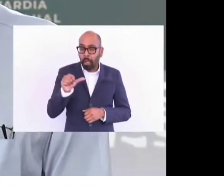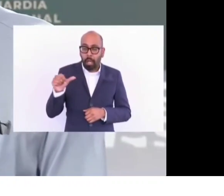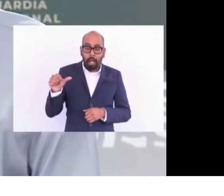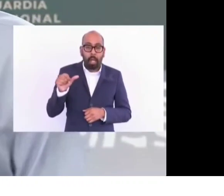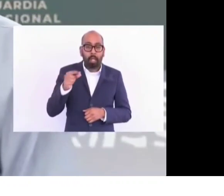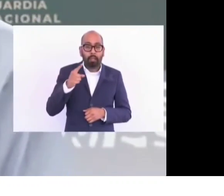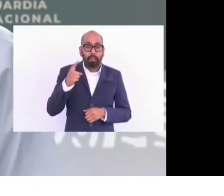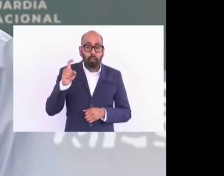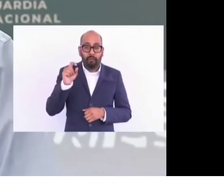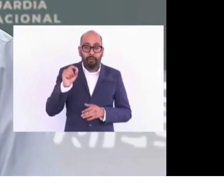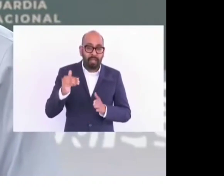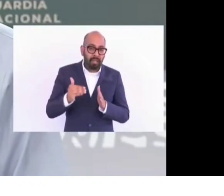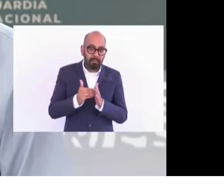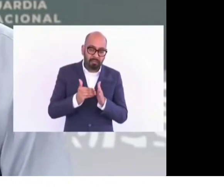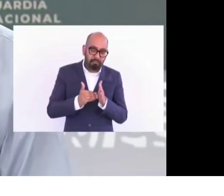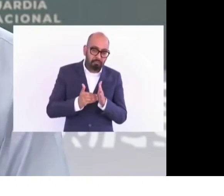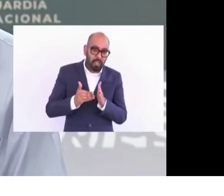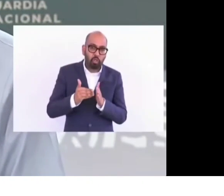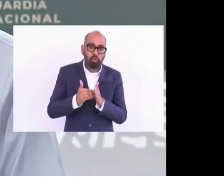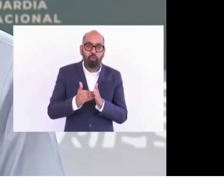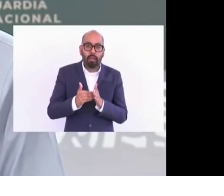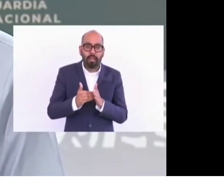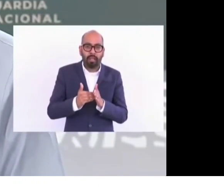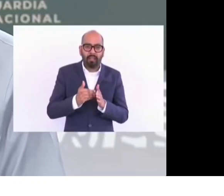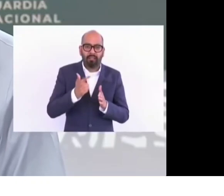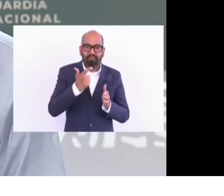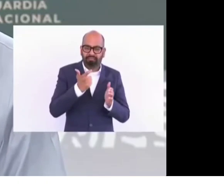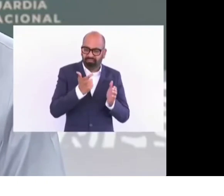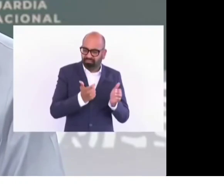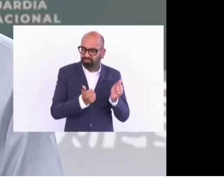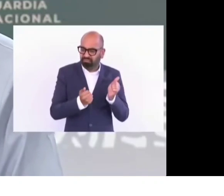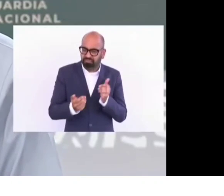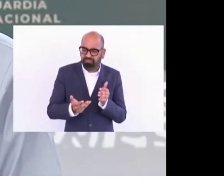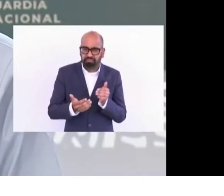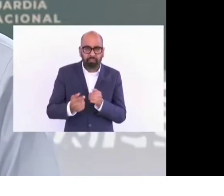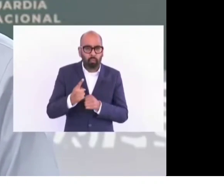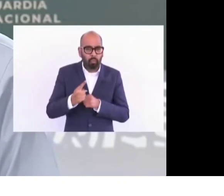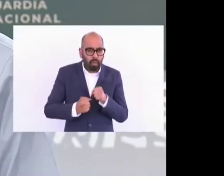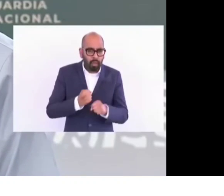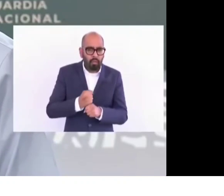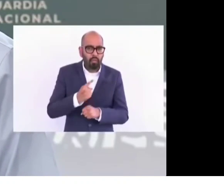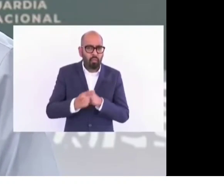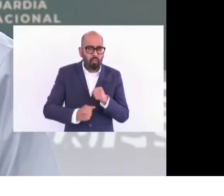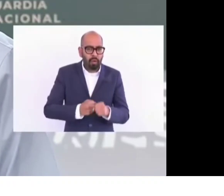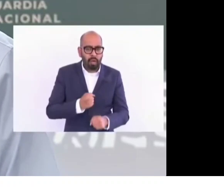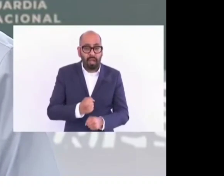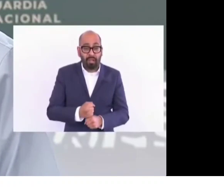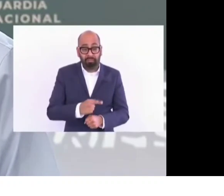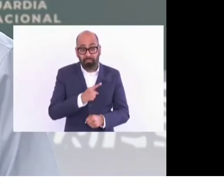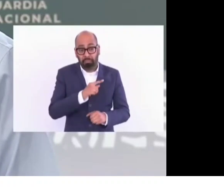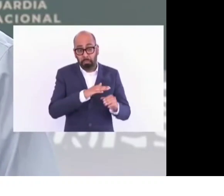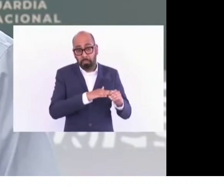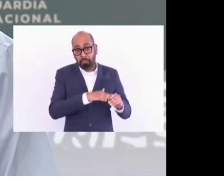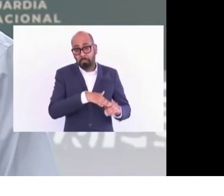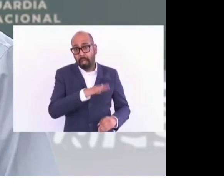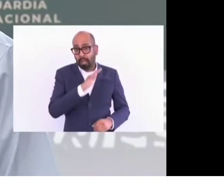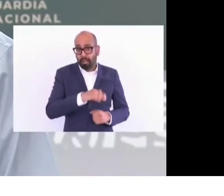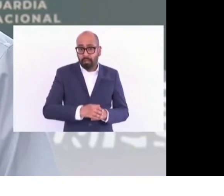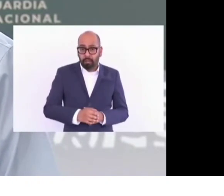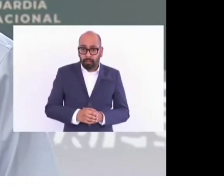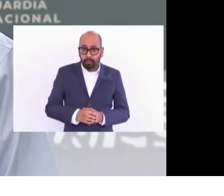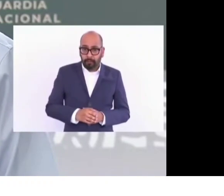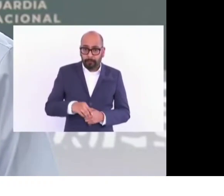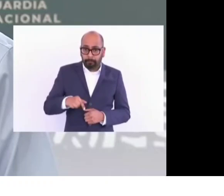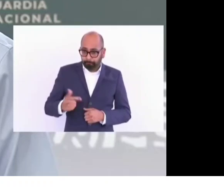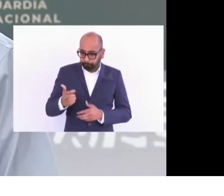mil millones de pesos al año, mucho más que lo que se tiene de